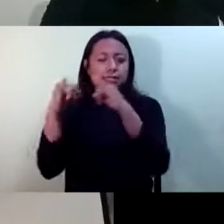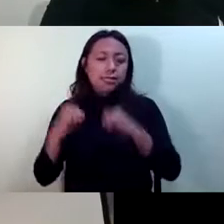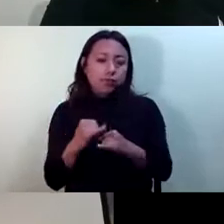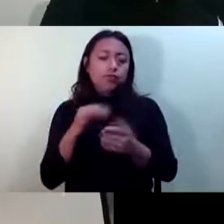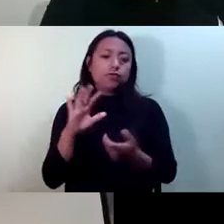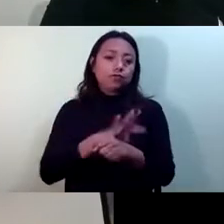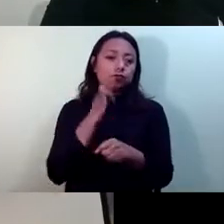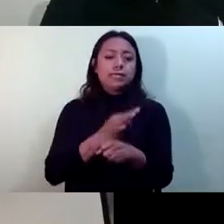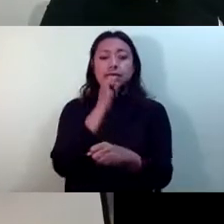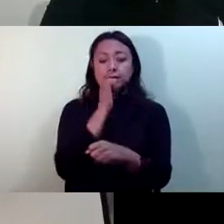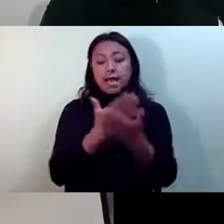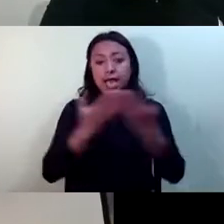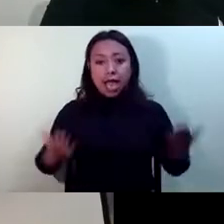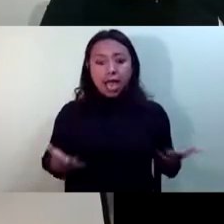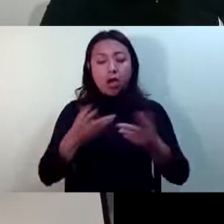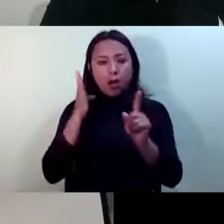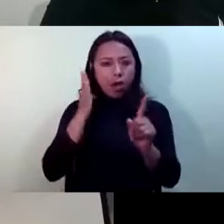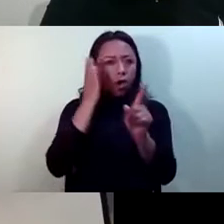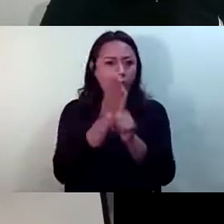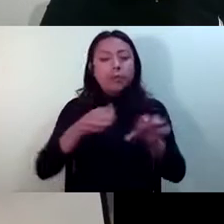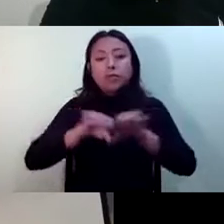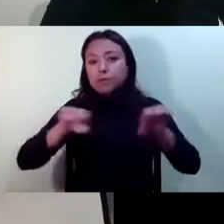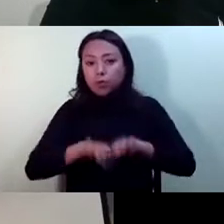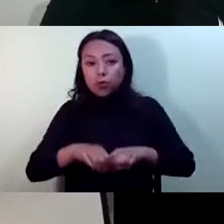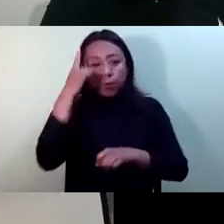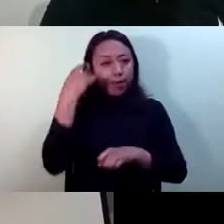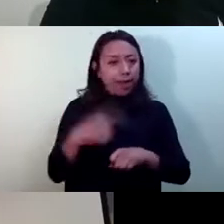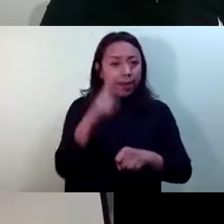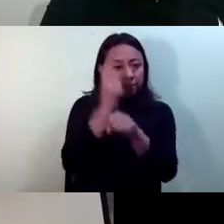claro objetivo de priorizar el interés